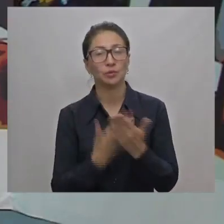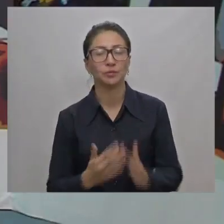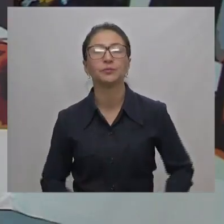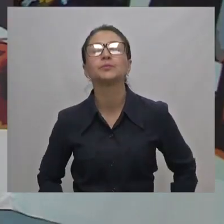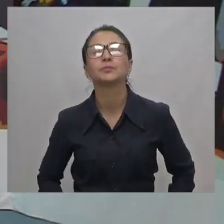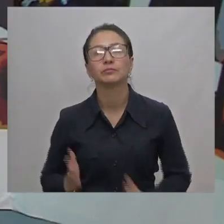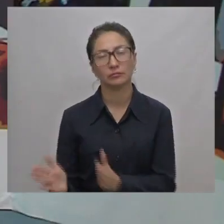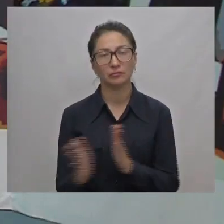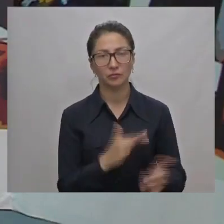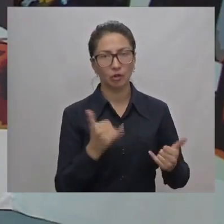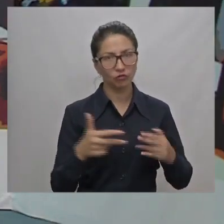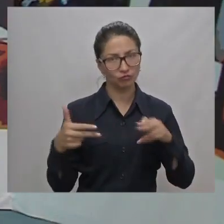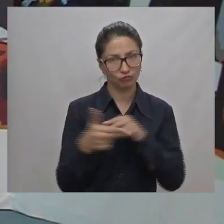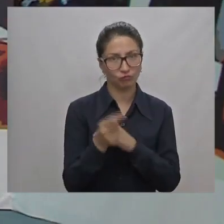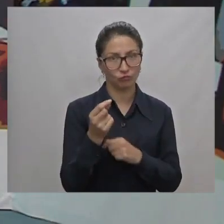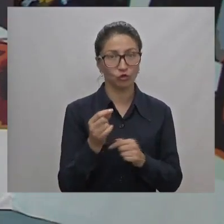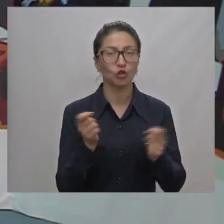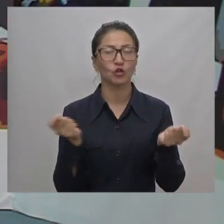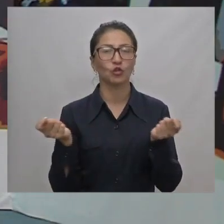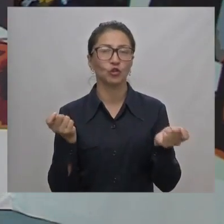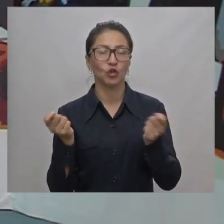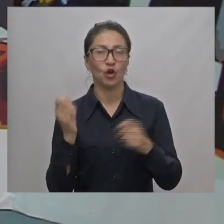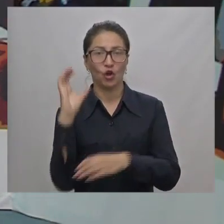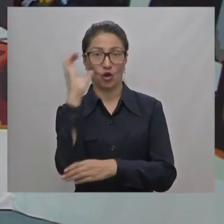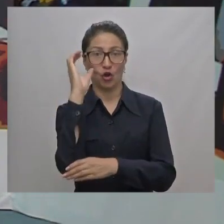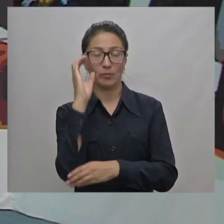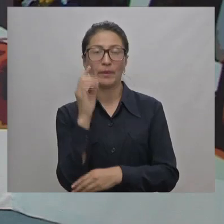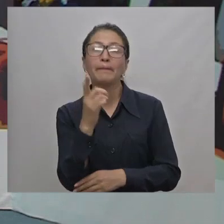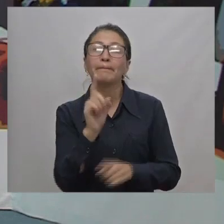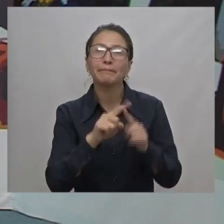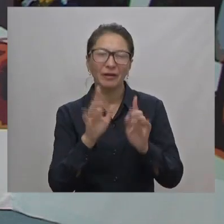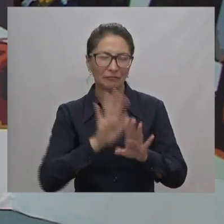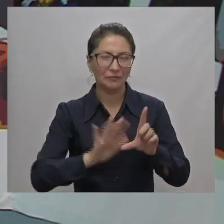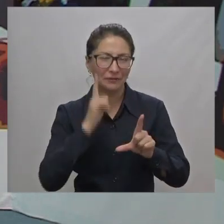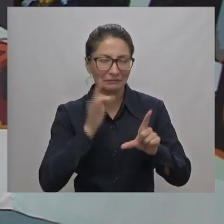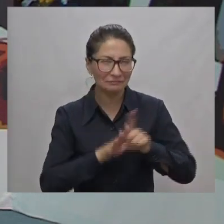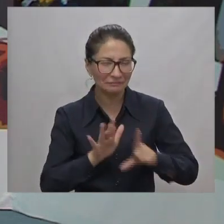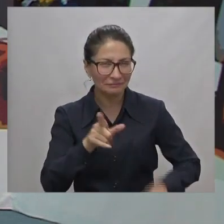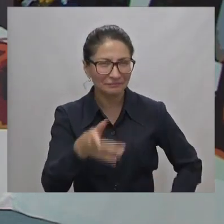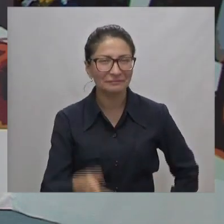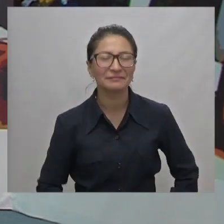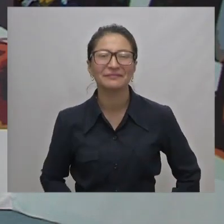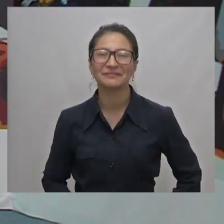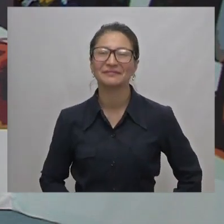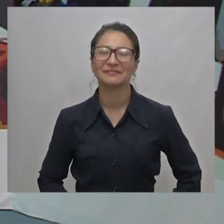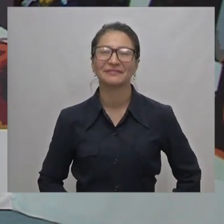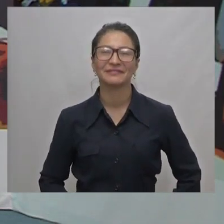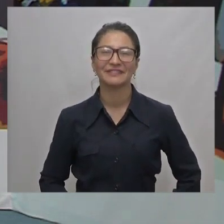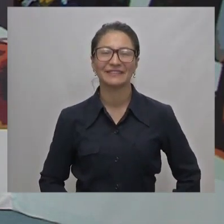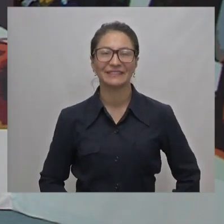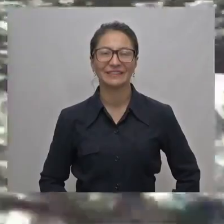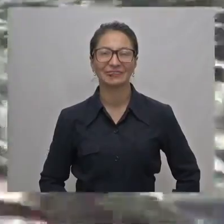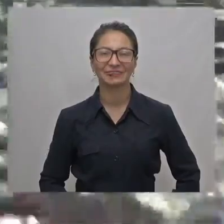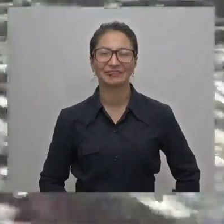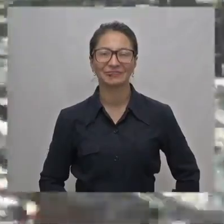Hacemos una pausa en Colombia Tiene Control, pero antes los dejamos con nuestro clip informativo. Ya volvemos.